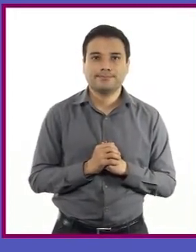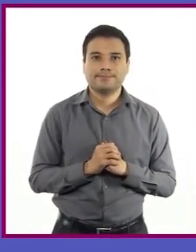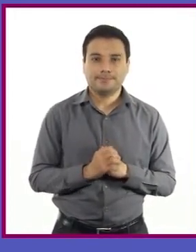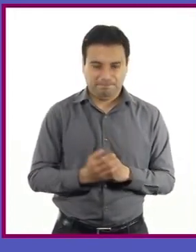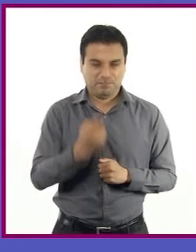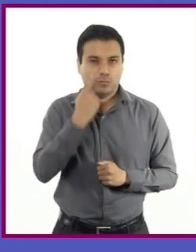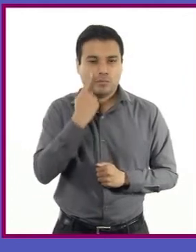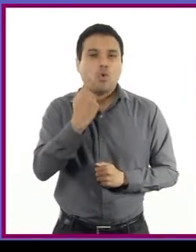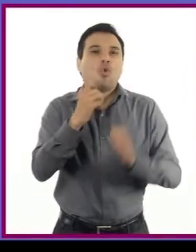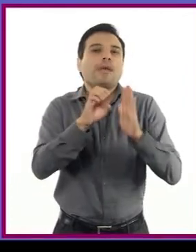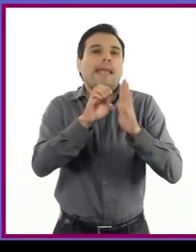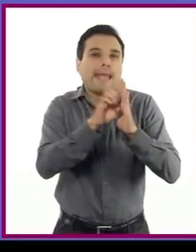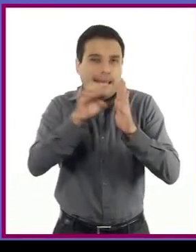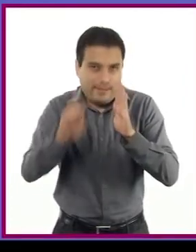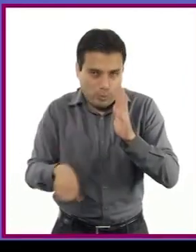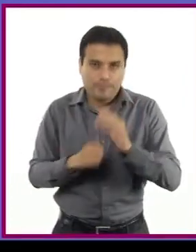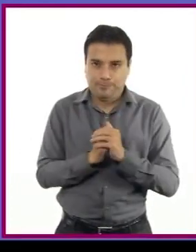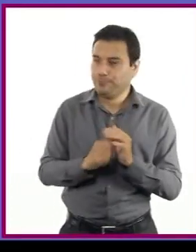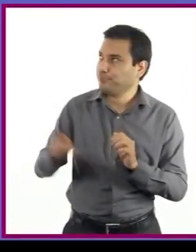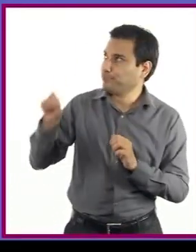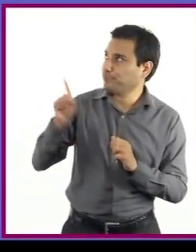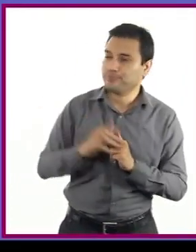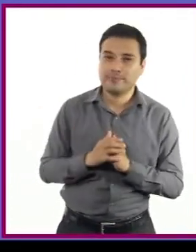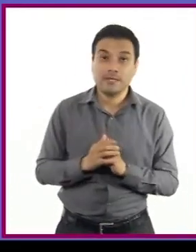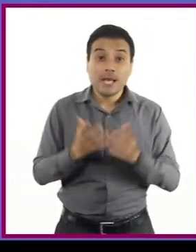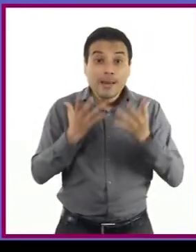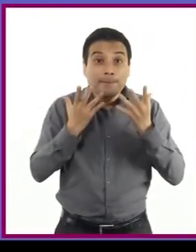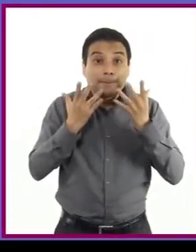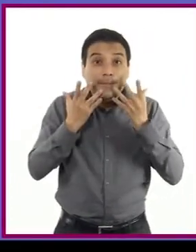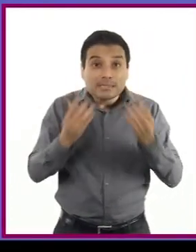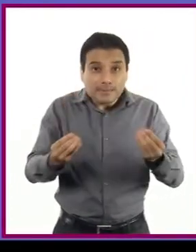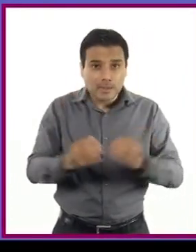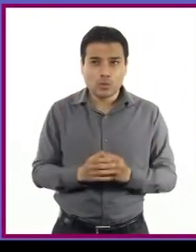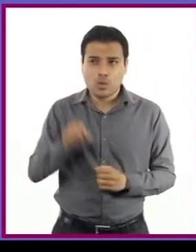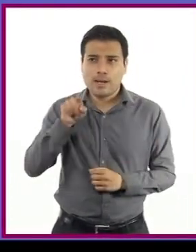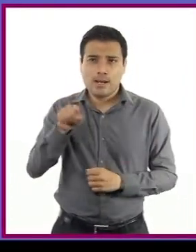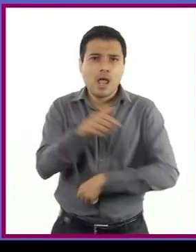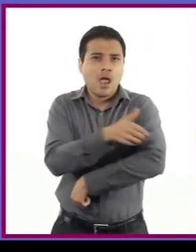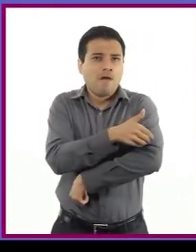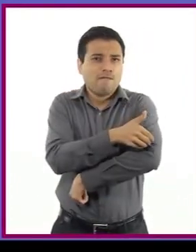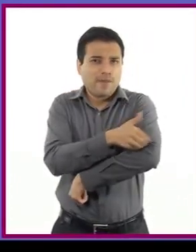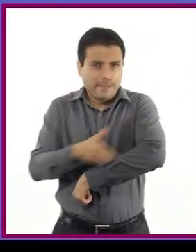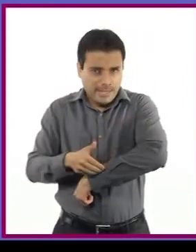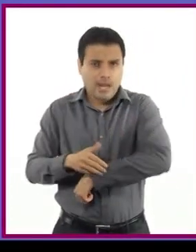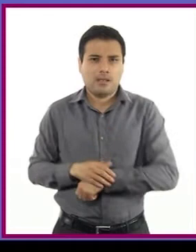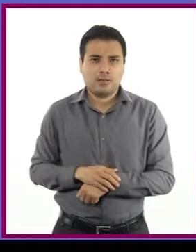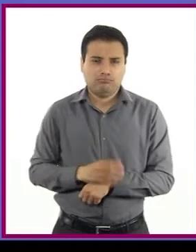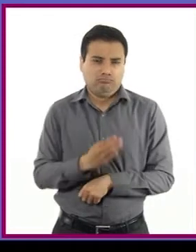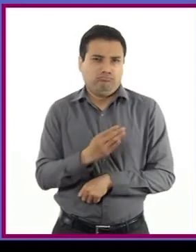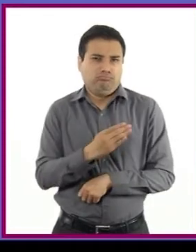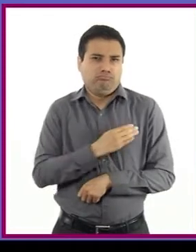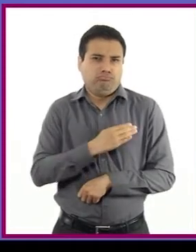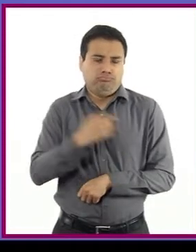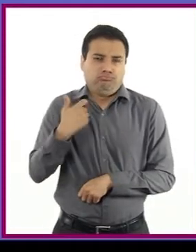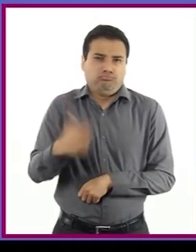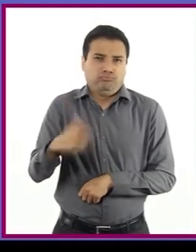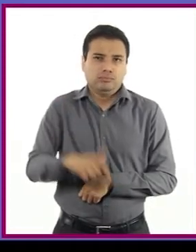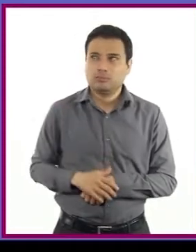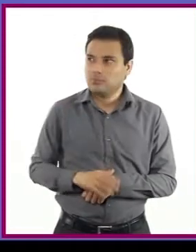Veamos un ejemplo. Maximiliano era de noble estirpe. Estirpe, del latín